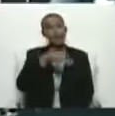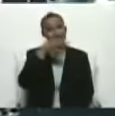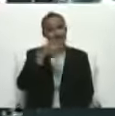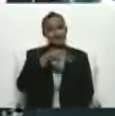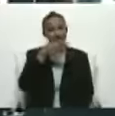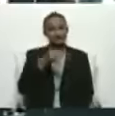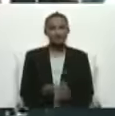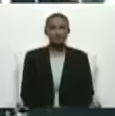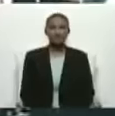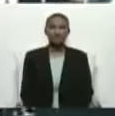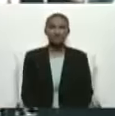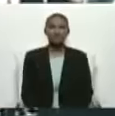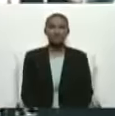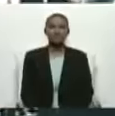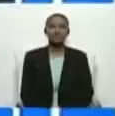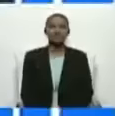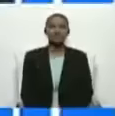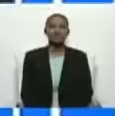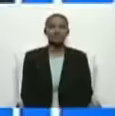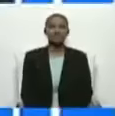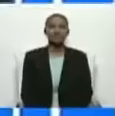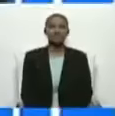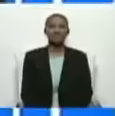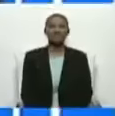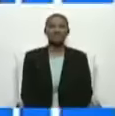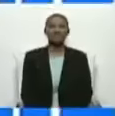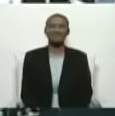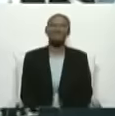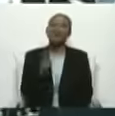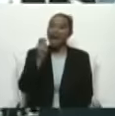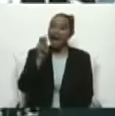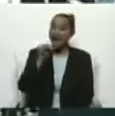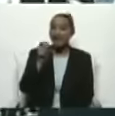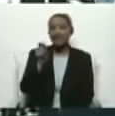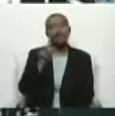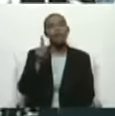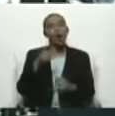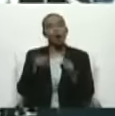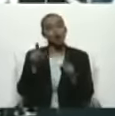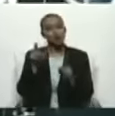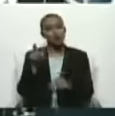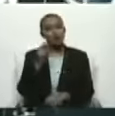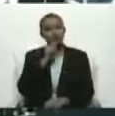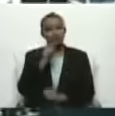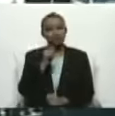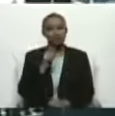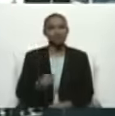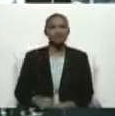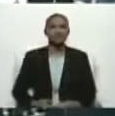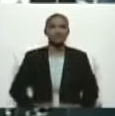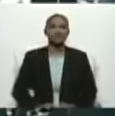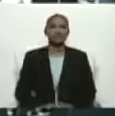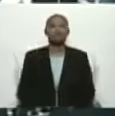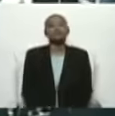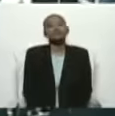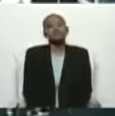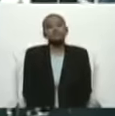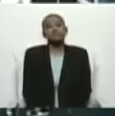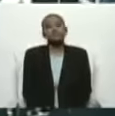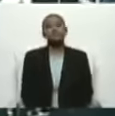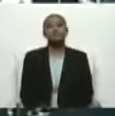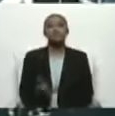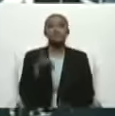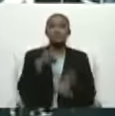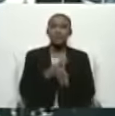Con gusto, si te quieres venir a otros ANTV, estaríamos felices. En los manuales de la política siempre se dice que